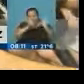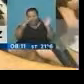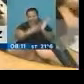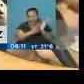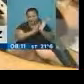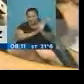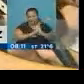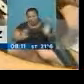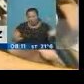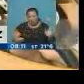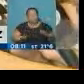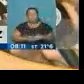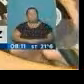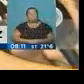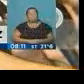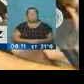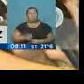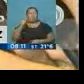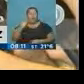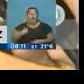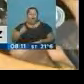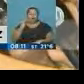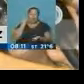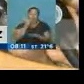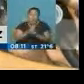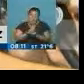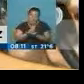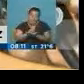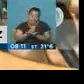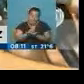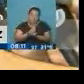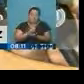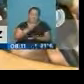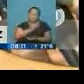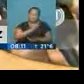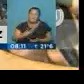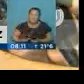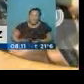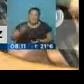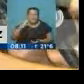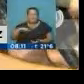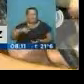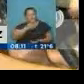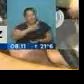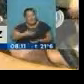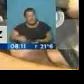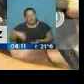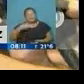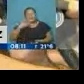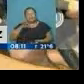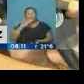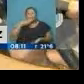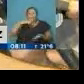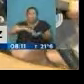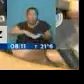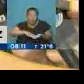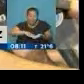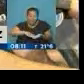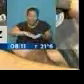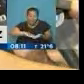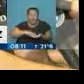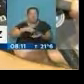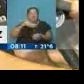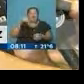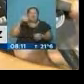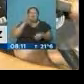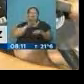luces. Al tomar posesión de su cargo, el presidente y el vicepresidente prestarán juramento